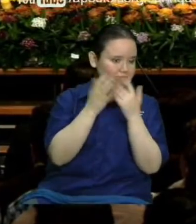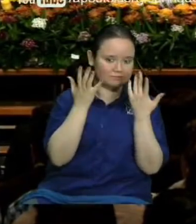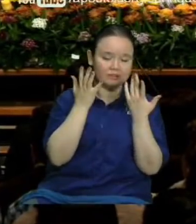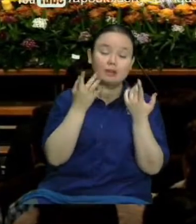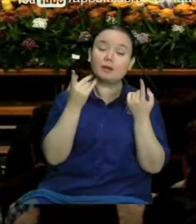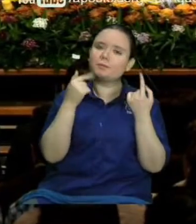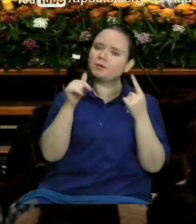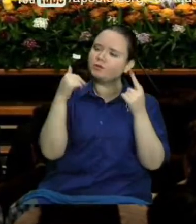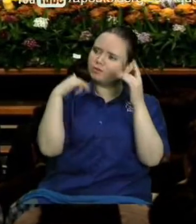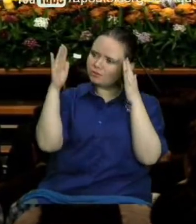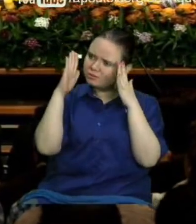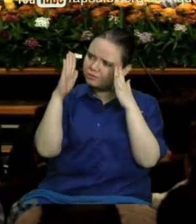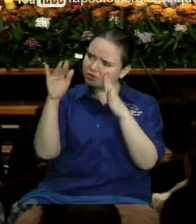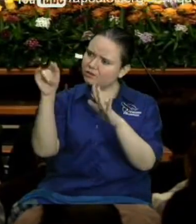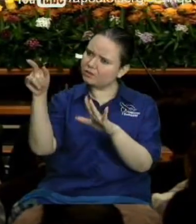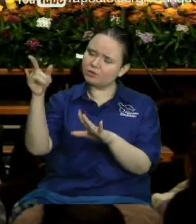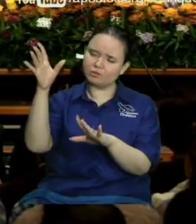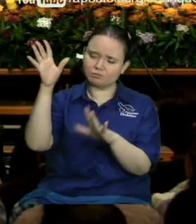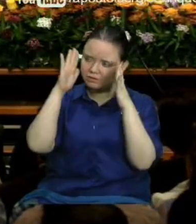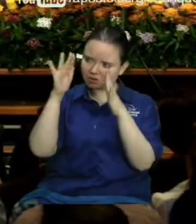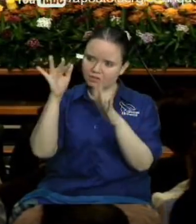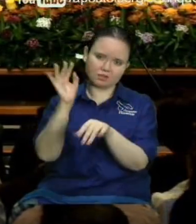yo escuchaba a los evangelistas